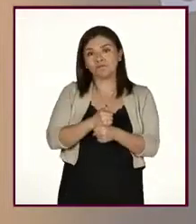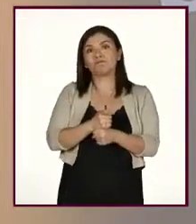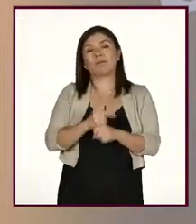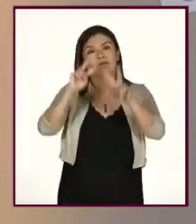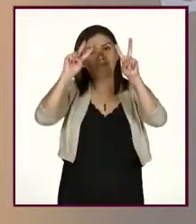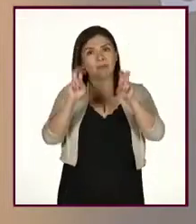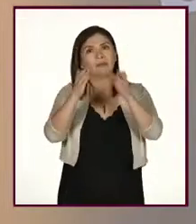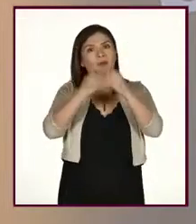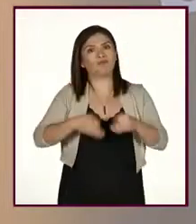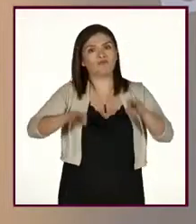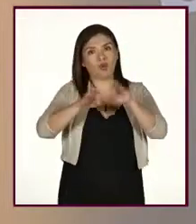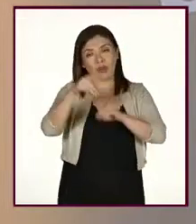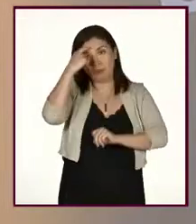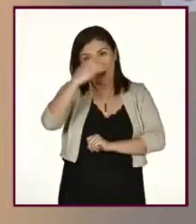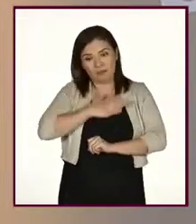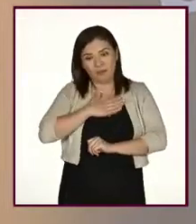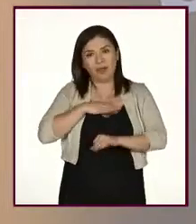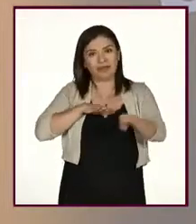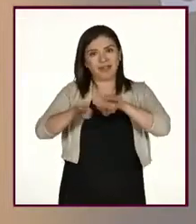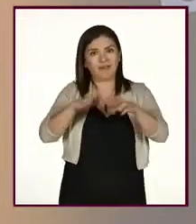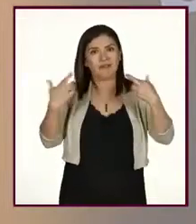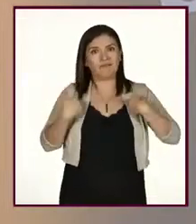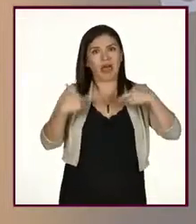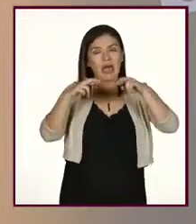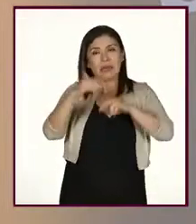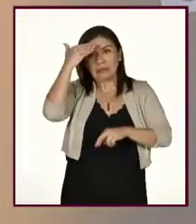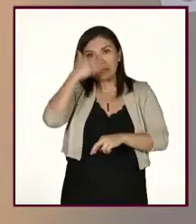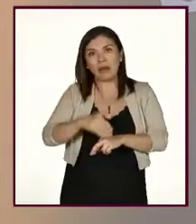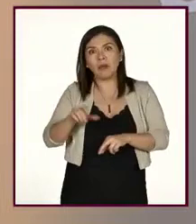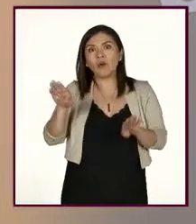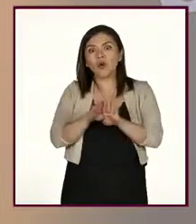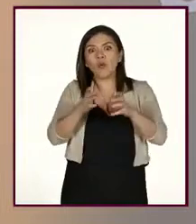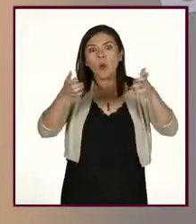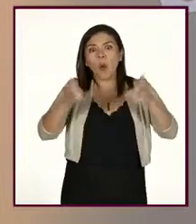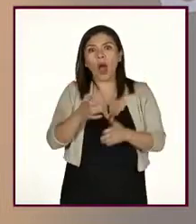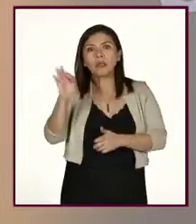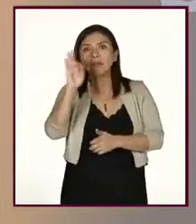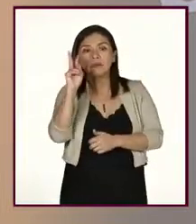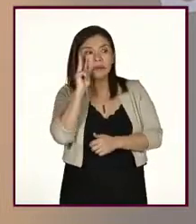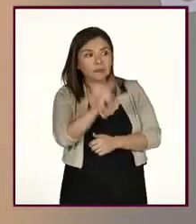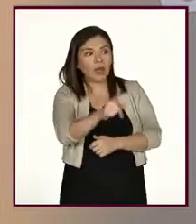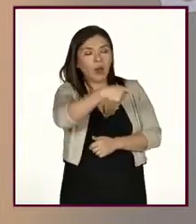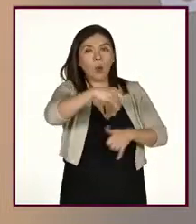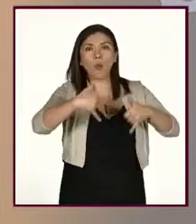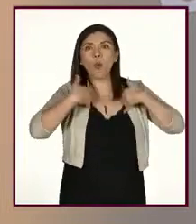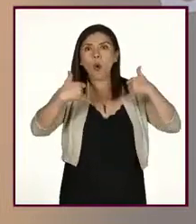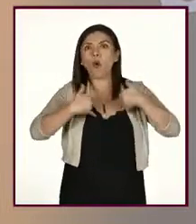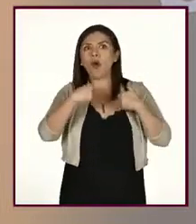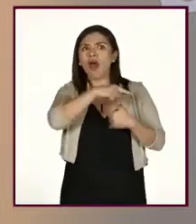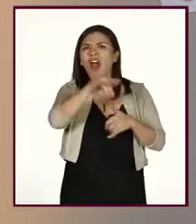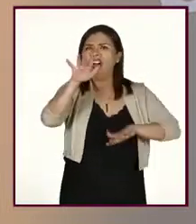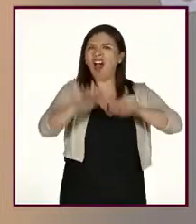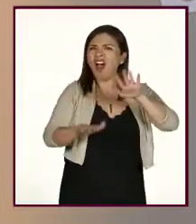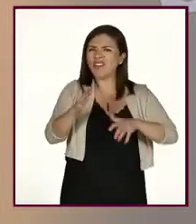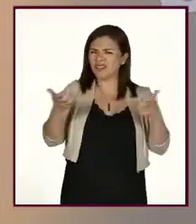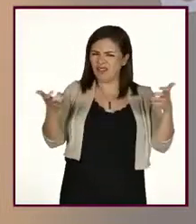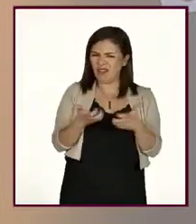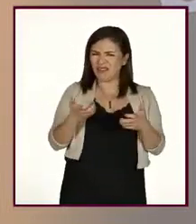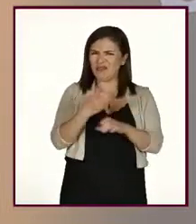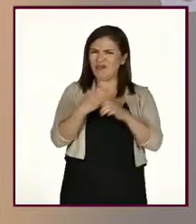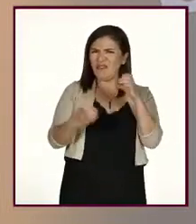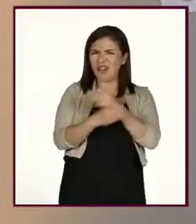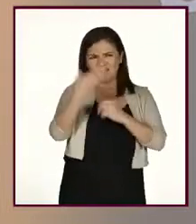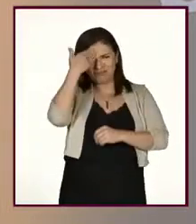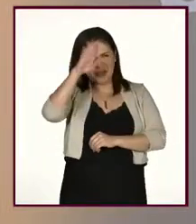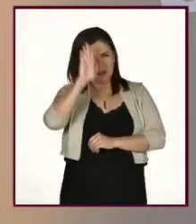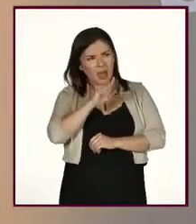tema importante para nosotros, los docentes, el saber cómo actuar cuando, sobre todo porque nuestros adolescentes tienen acciones que se acercan